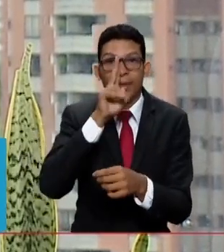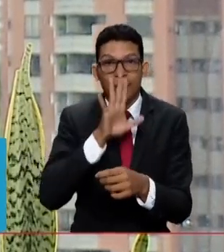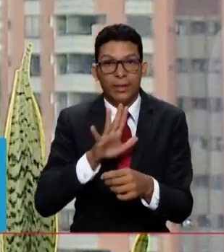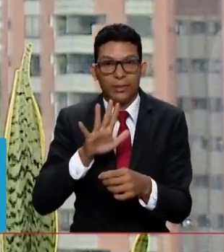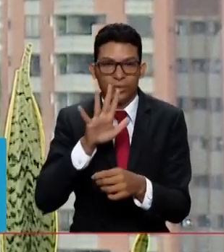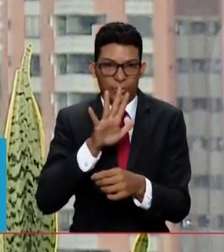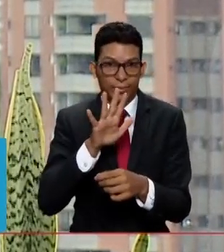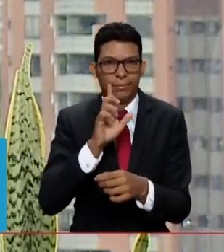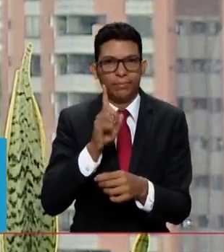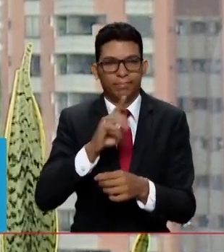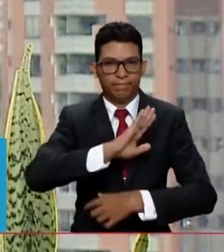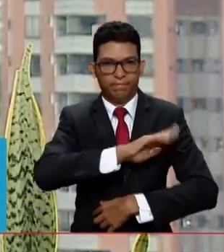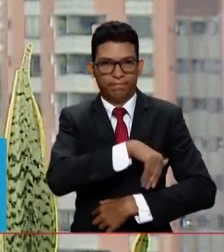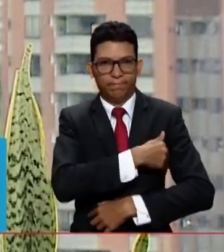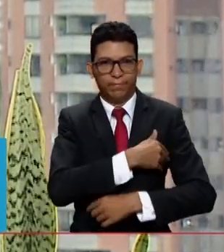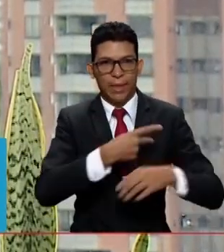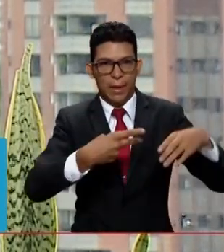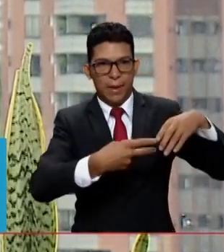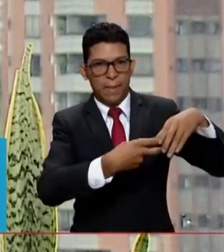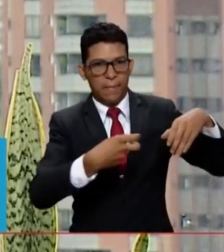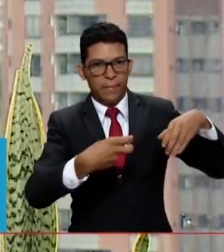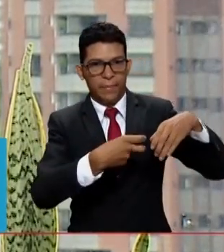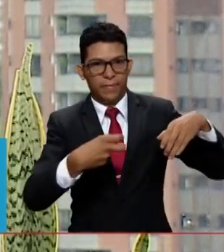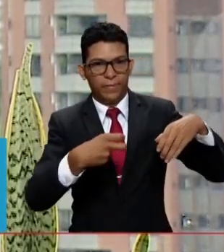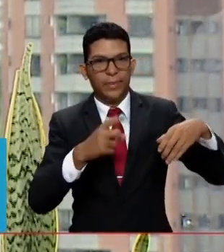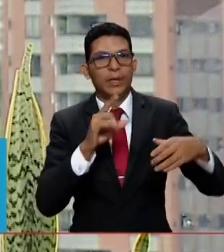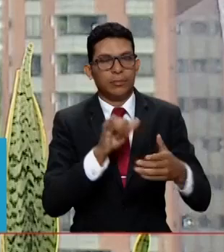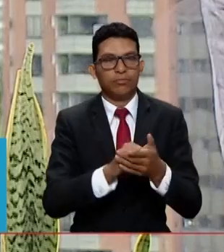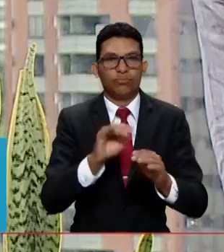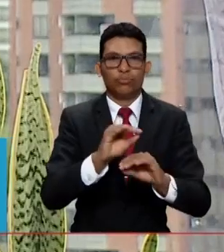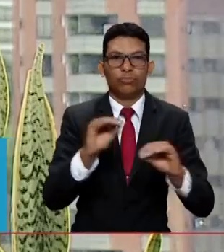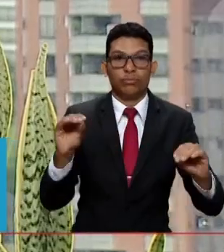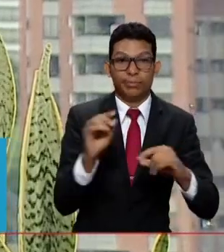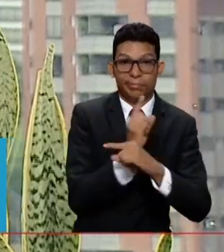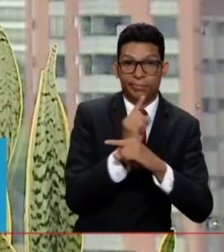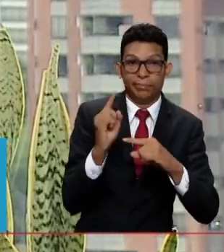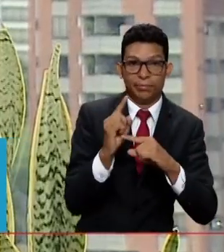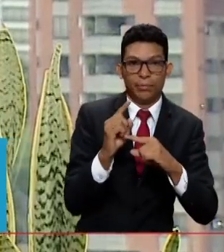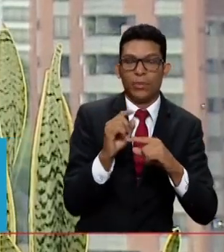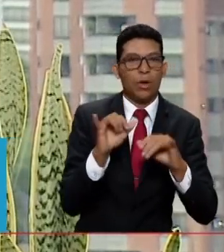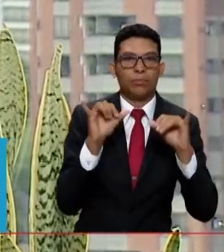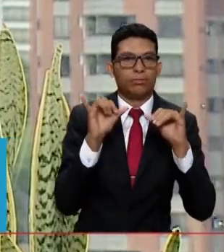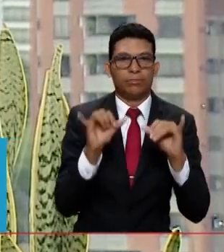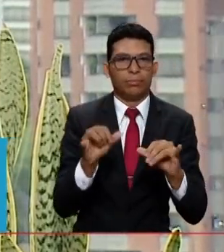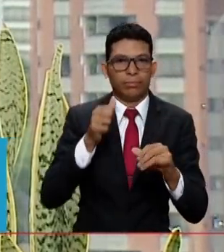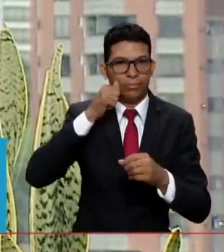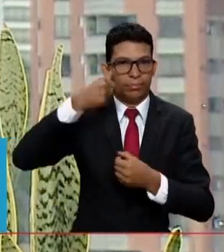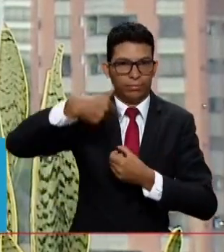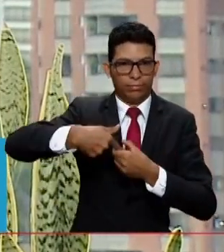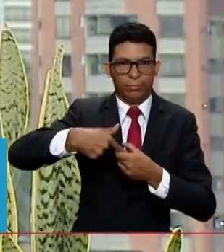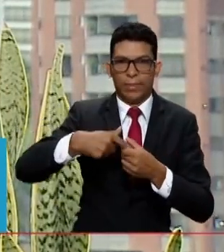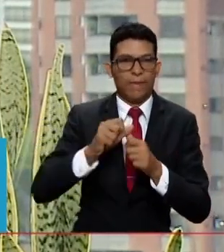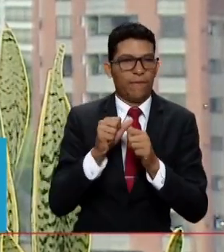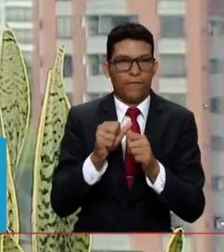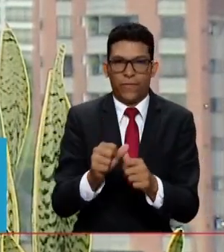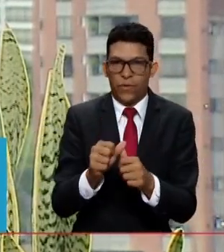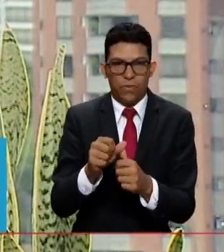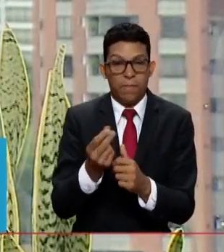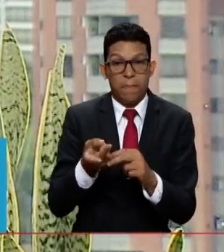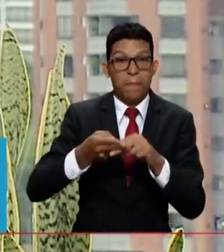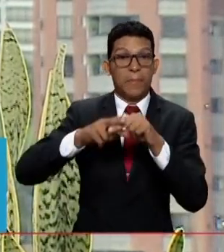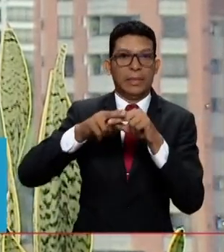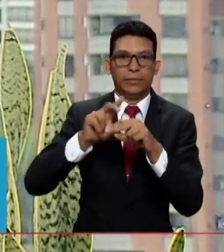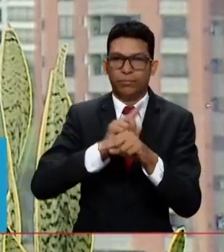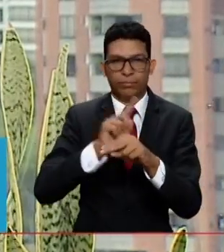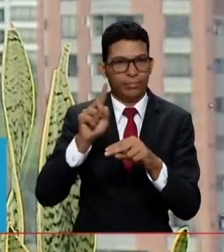través del ministro de Minas y Energía, anunció esta semana que congela los precios de la gasolina que se tenía previsto para este